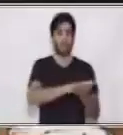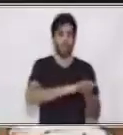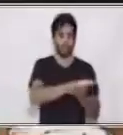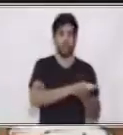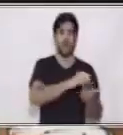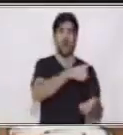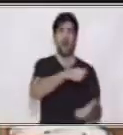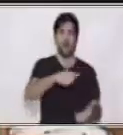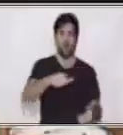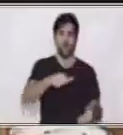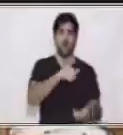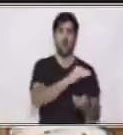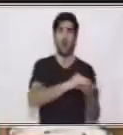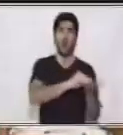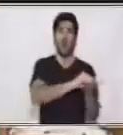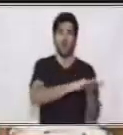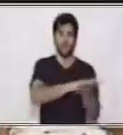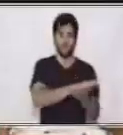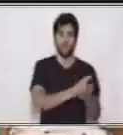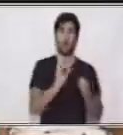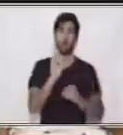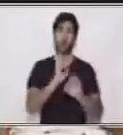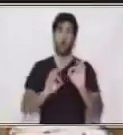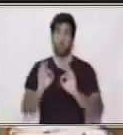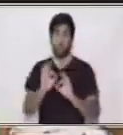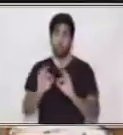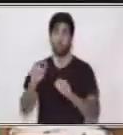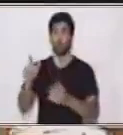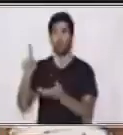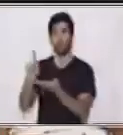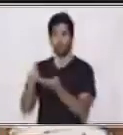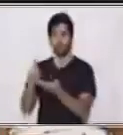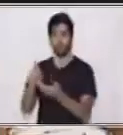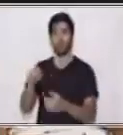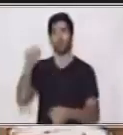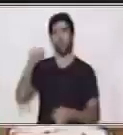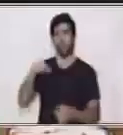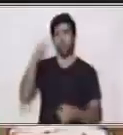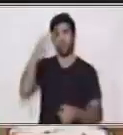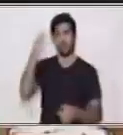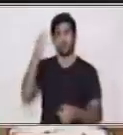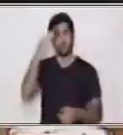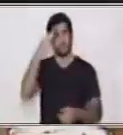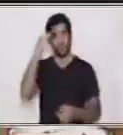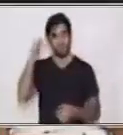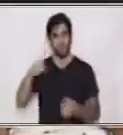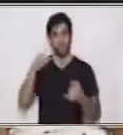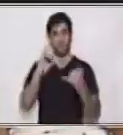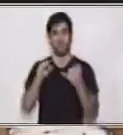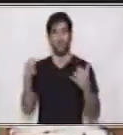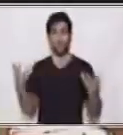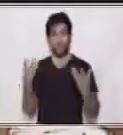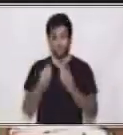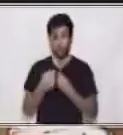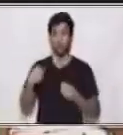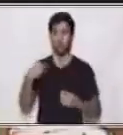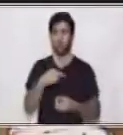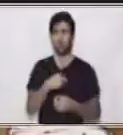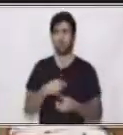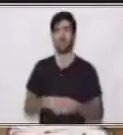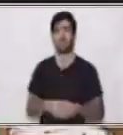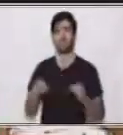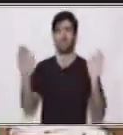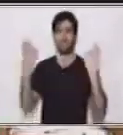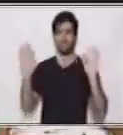desinfectes con gel antibacterial. También saludemos hoy a Pablo, que nos acompaña en la interpretación de lengua de señas. Gracias,